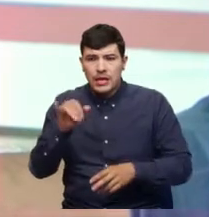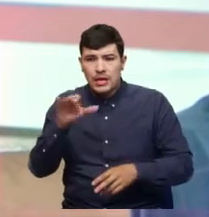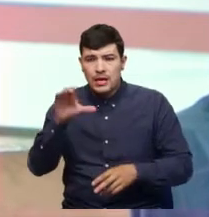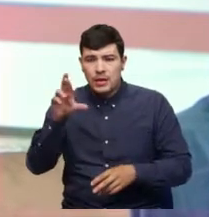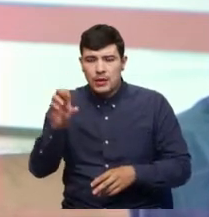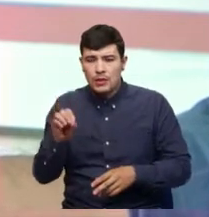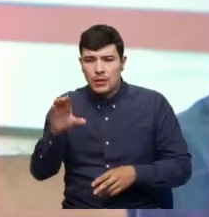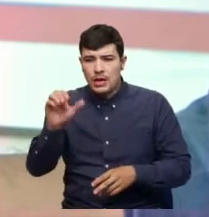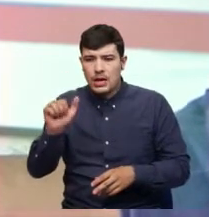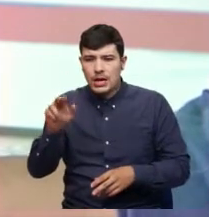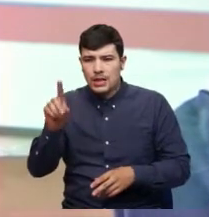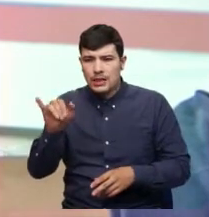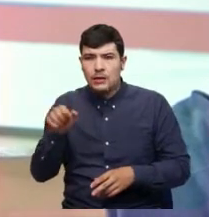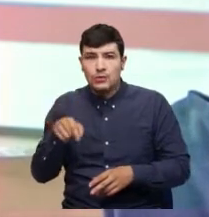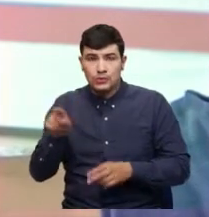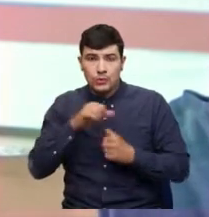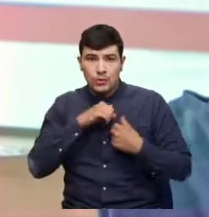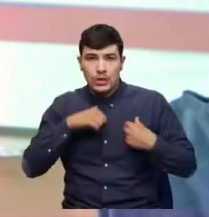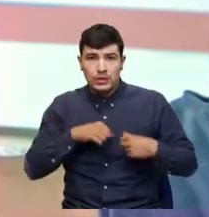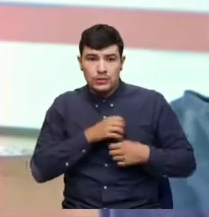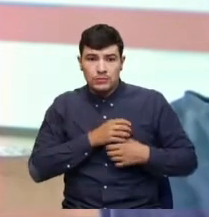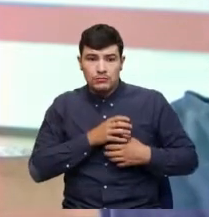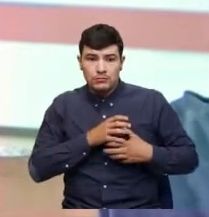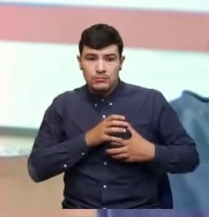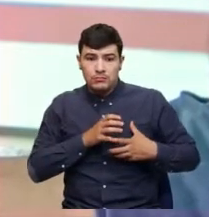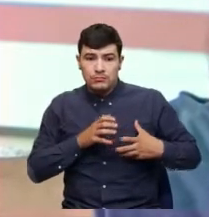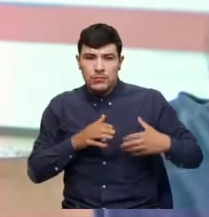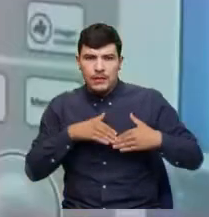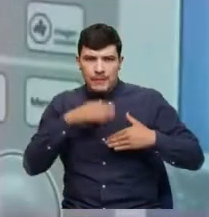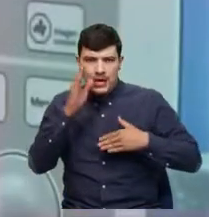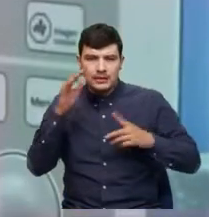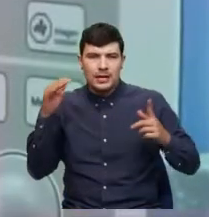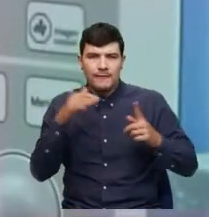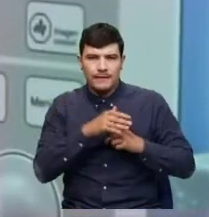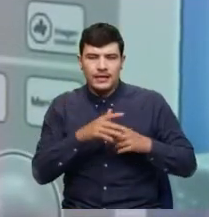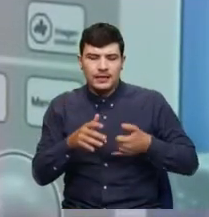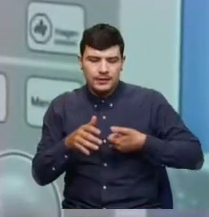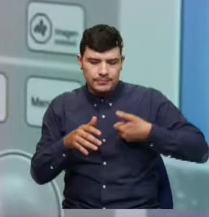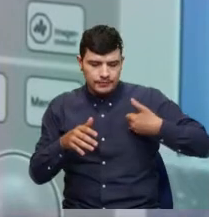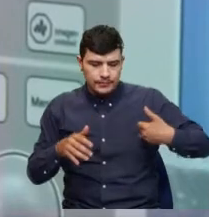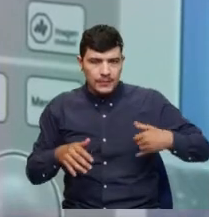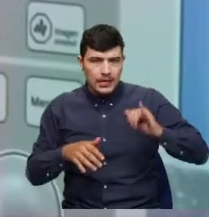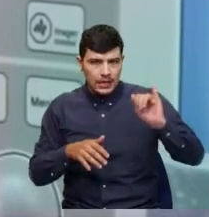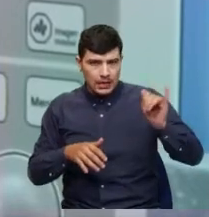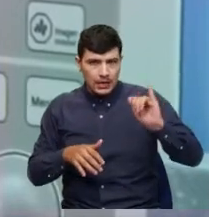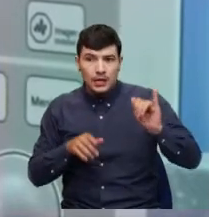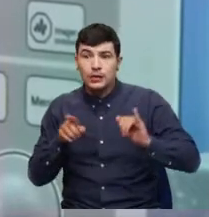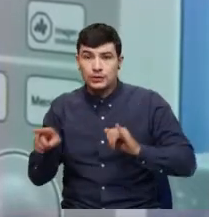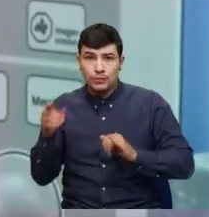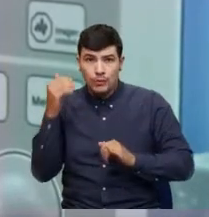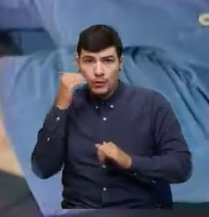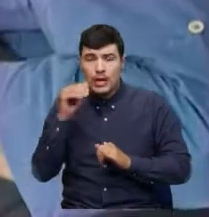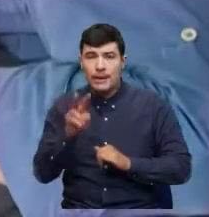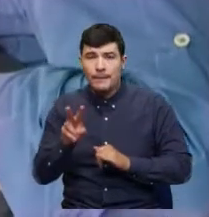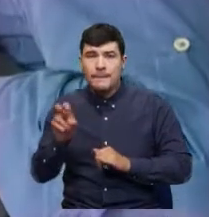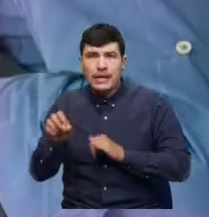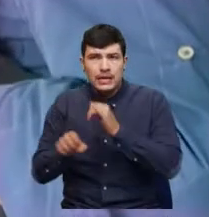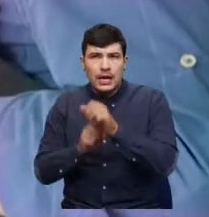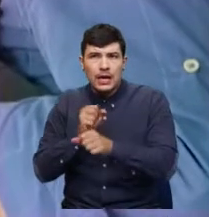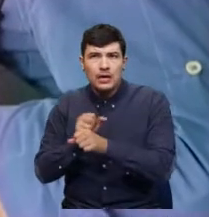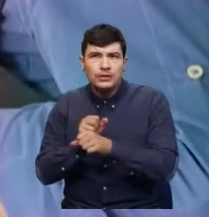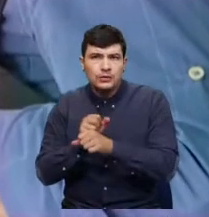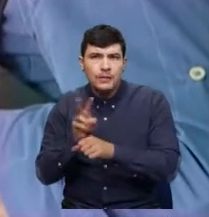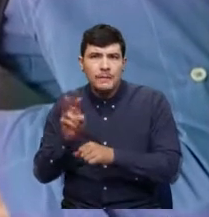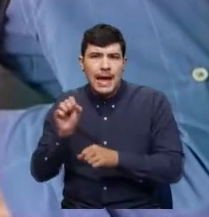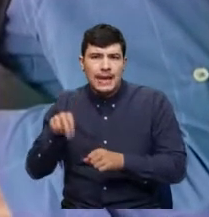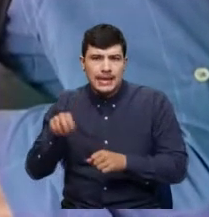que todo su corazoncito está dilatado y lo más afectado es el ventrículo izquierdo. Vanessa, su mamá, de tan solo 20 años,